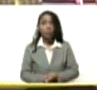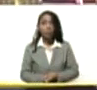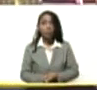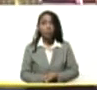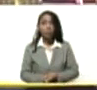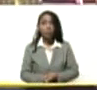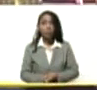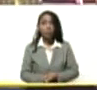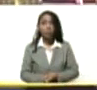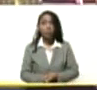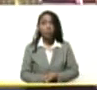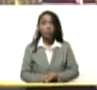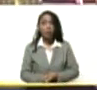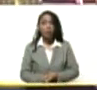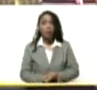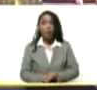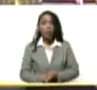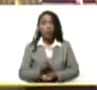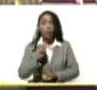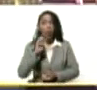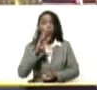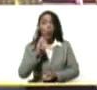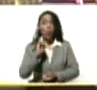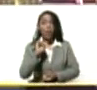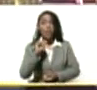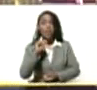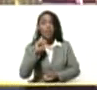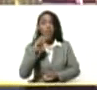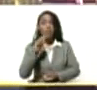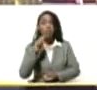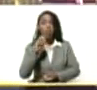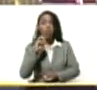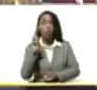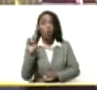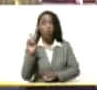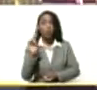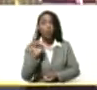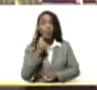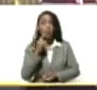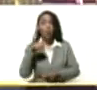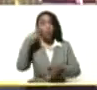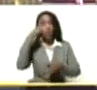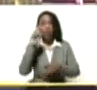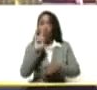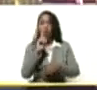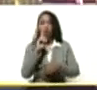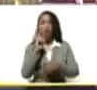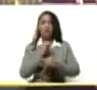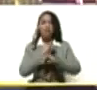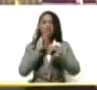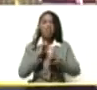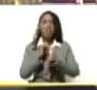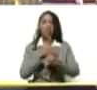Correcto, por aquí Winston Vallenilla también manda una idea, pero no muy feliz.